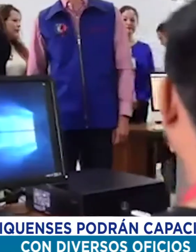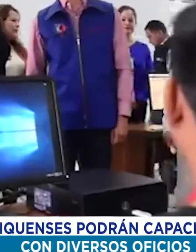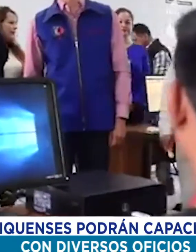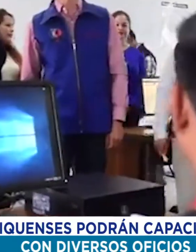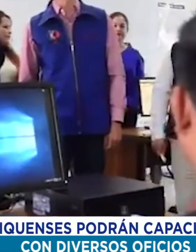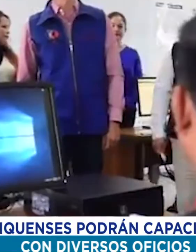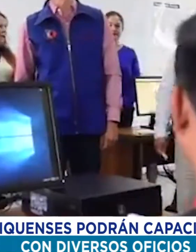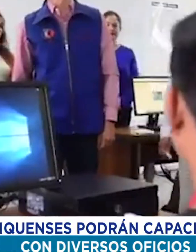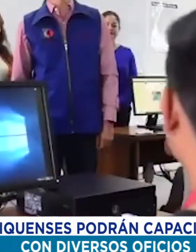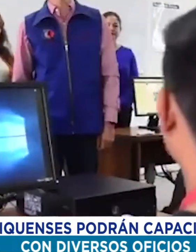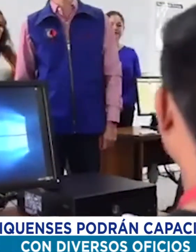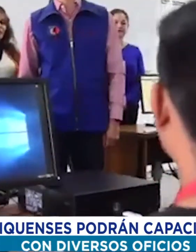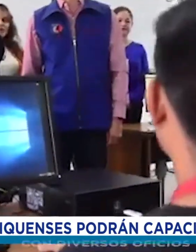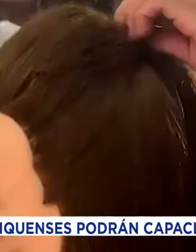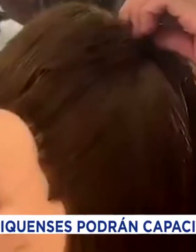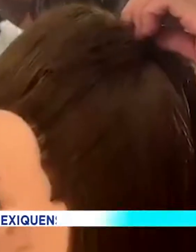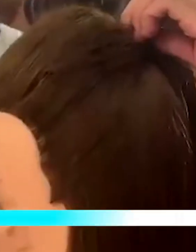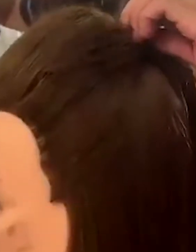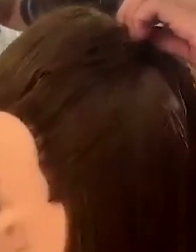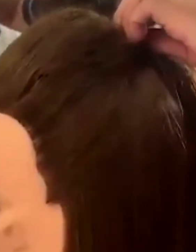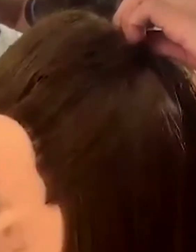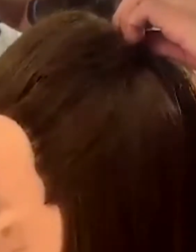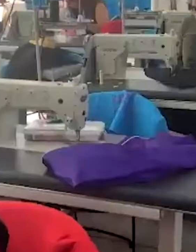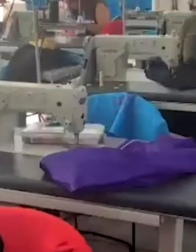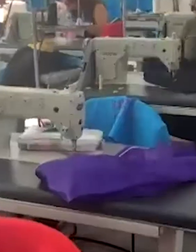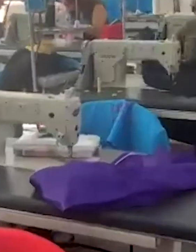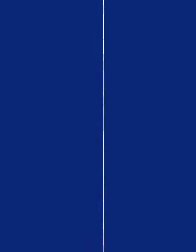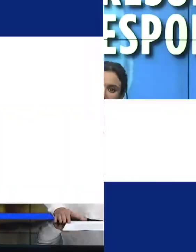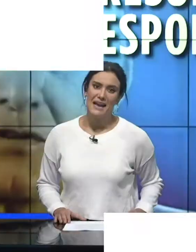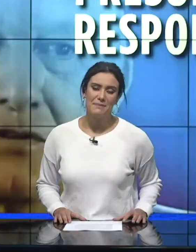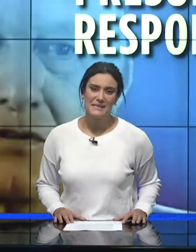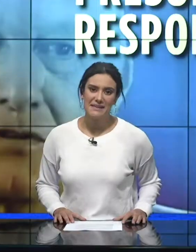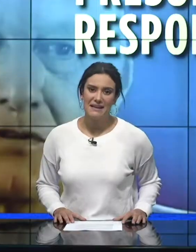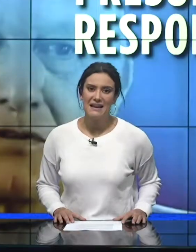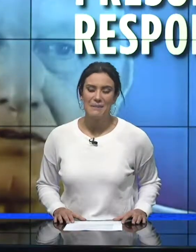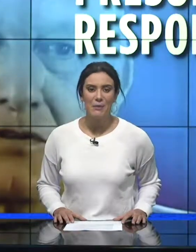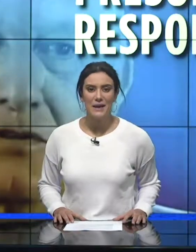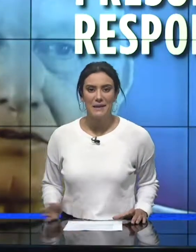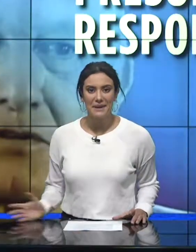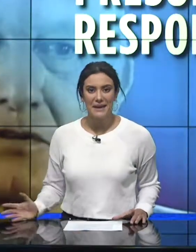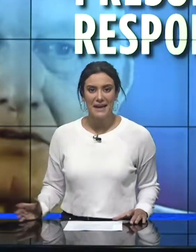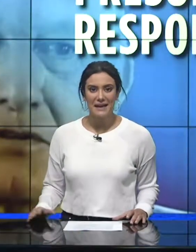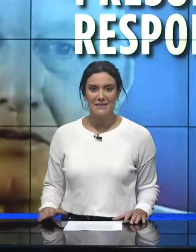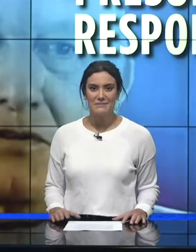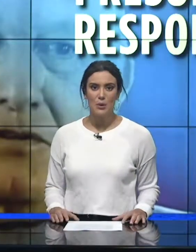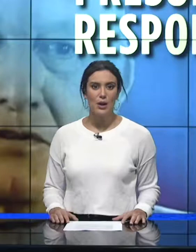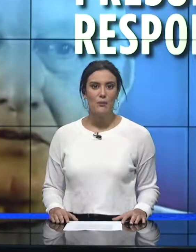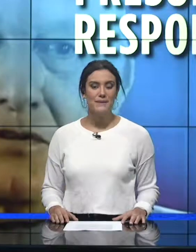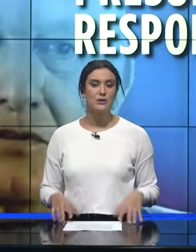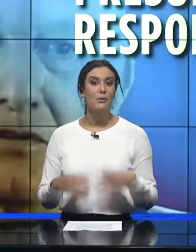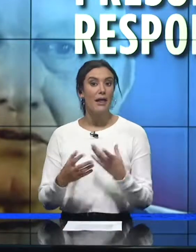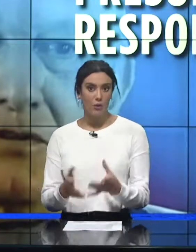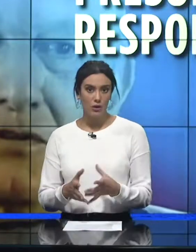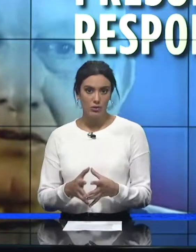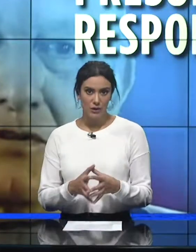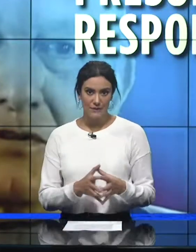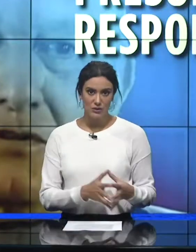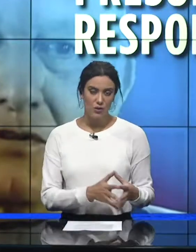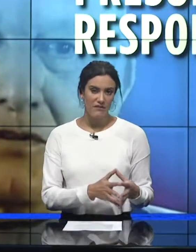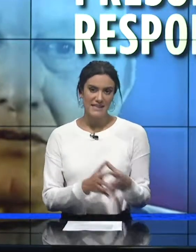calidad y así gozar de una mejor calidad de vida el presidente de la república mexicana andrés manuel lópez obrador